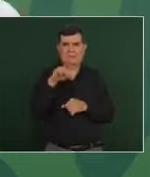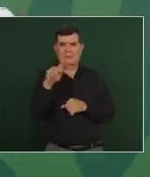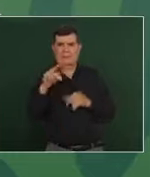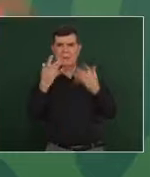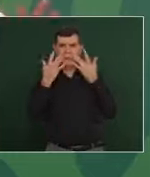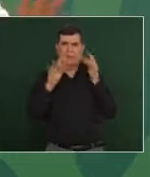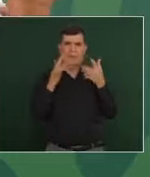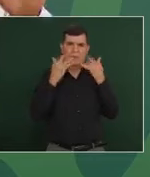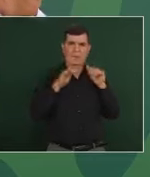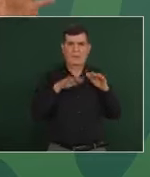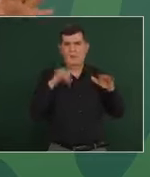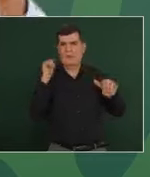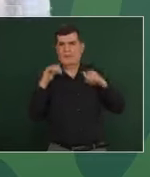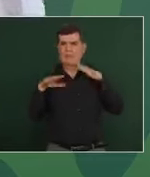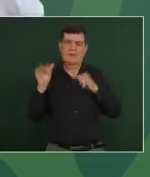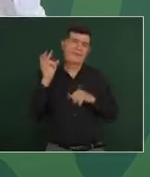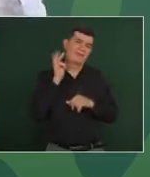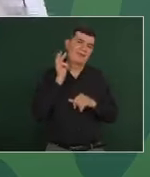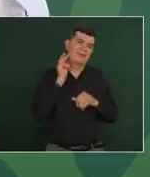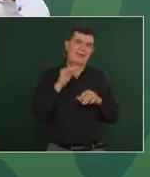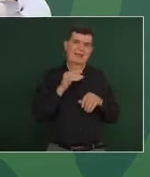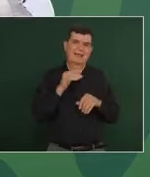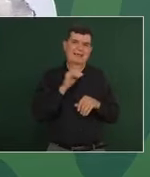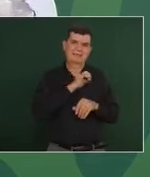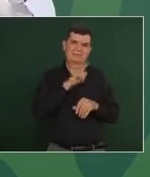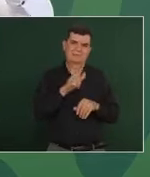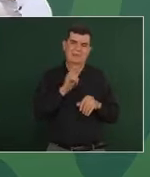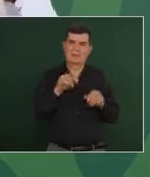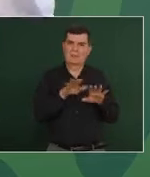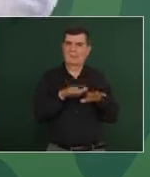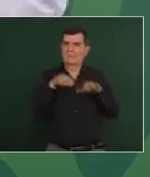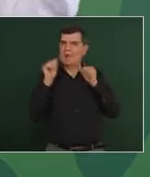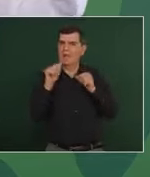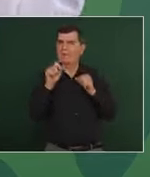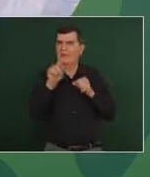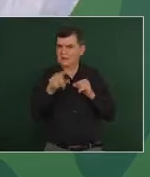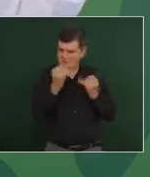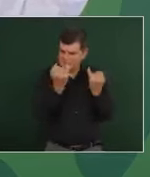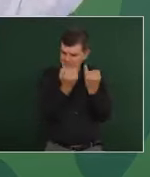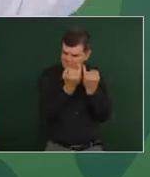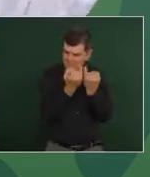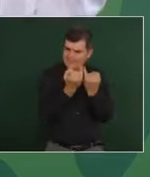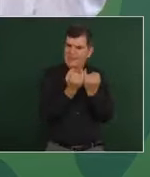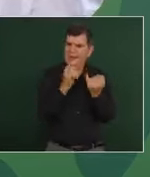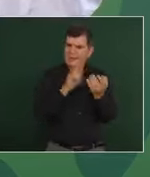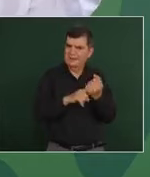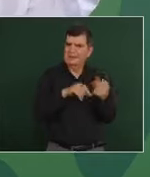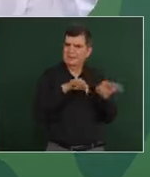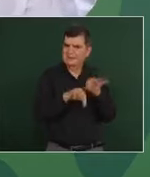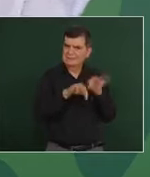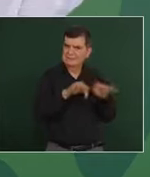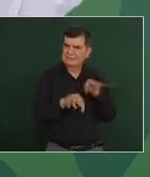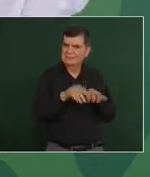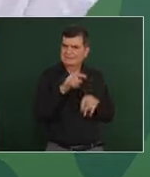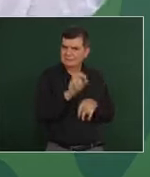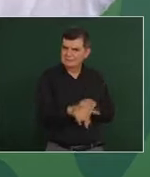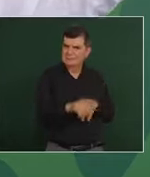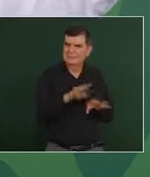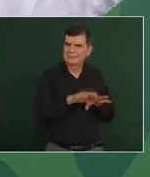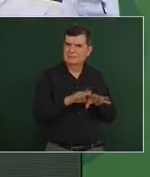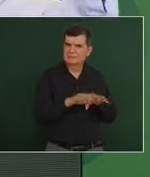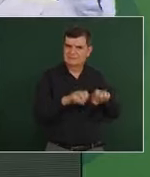se va el fiscal especial, que dicho sea de paso, también había trabajado y es del